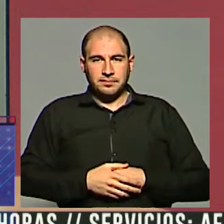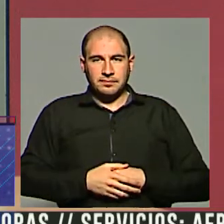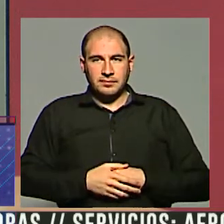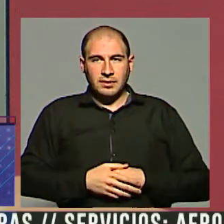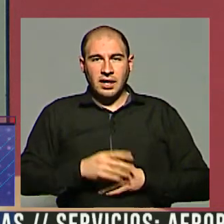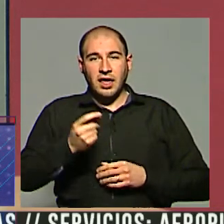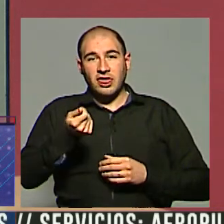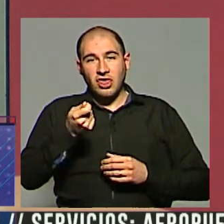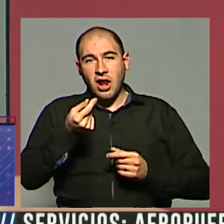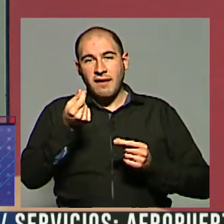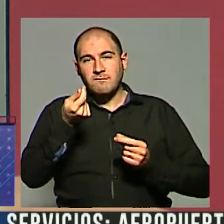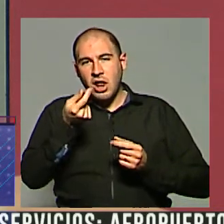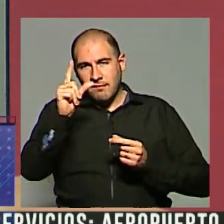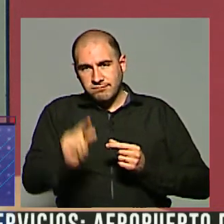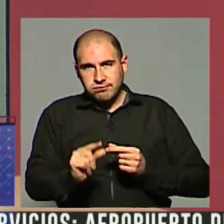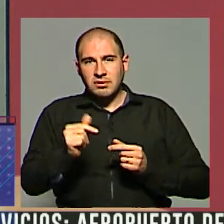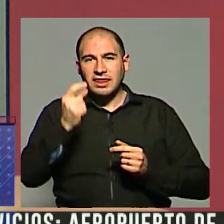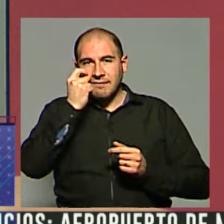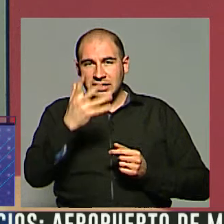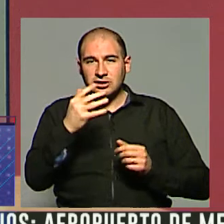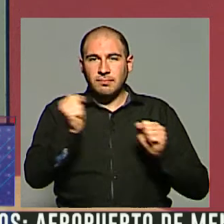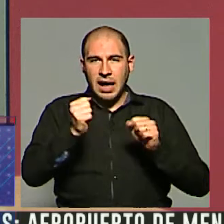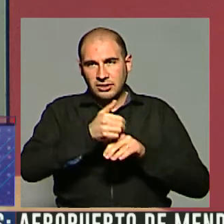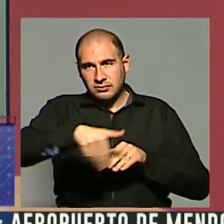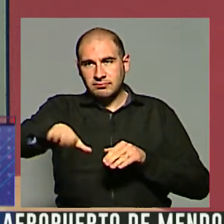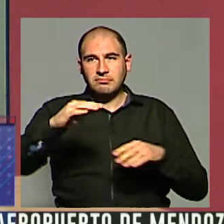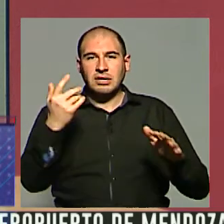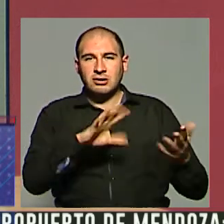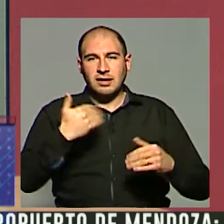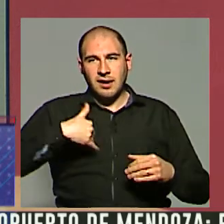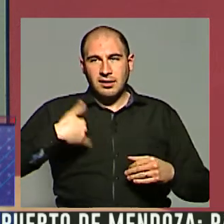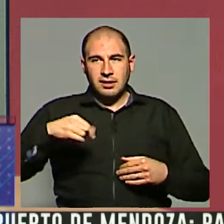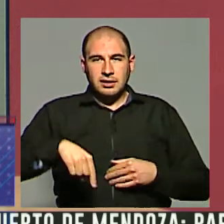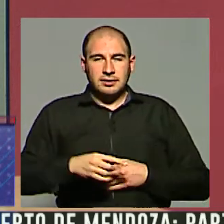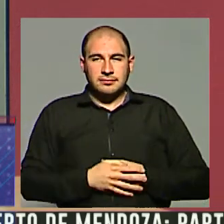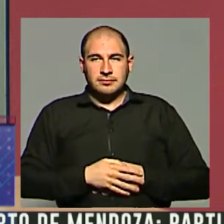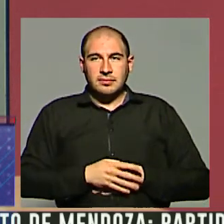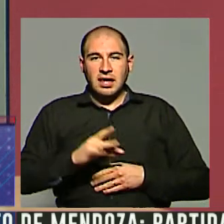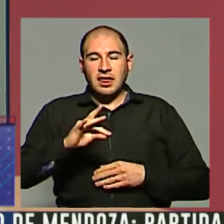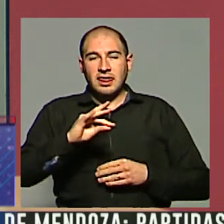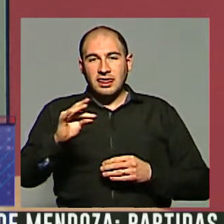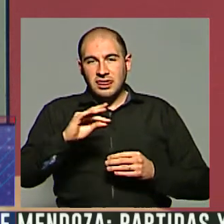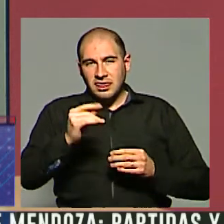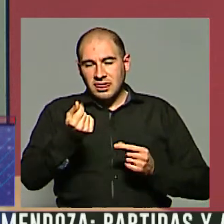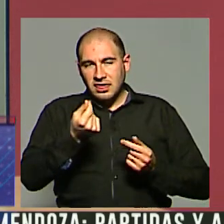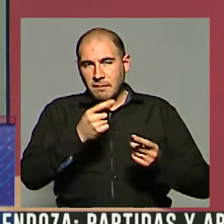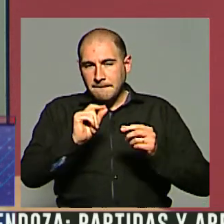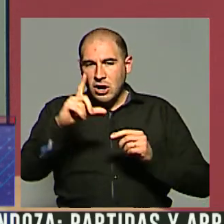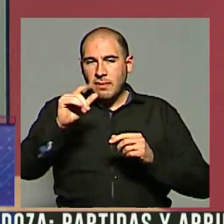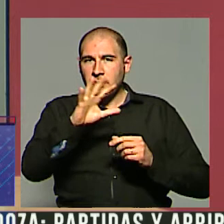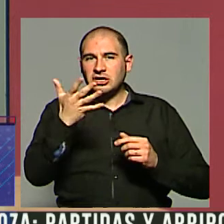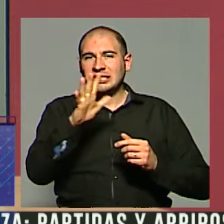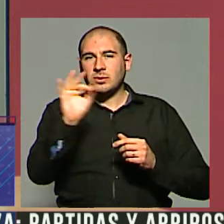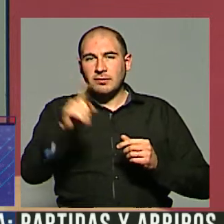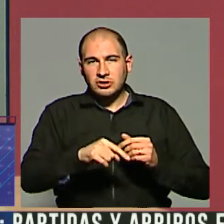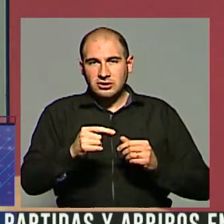la devaluación que se dio a partir del 25 de mayo aproximadamente en la Argentina, llevando una devaluación en lo que va del año casi en un